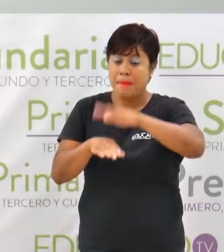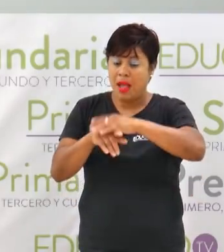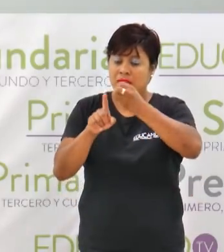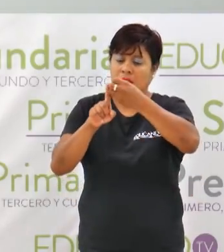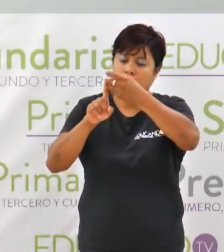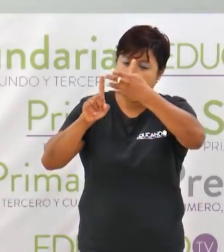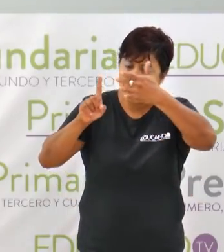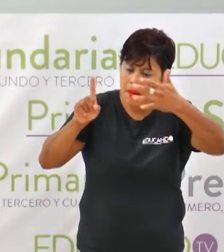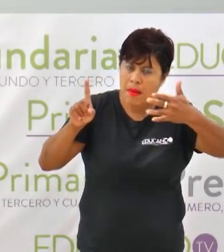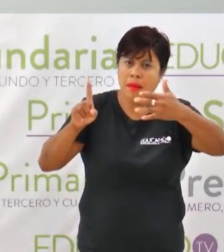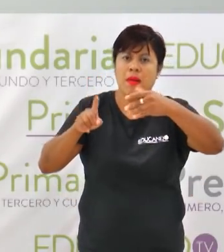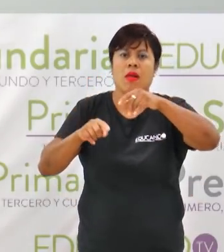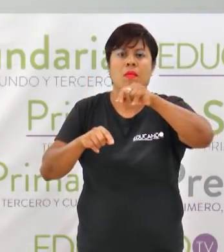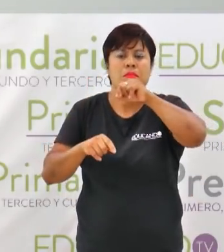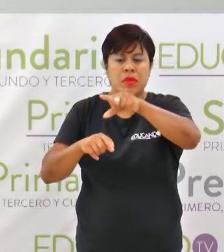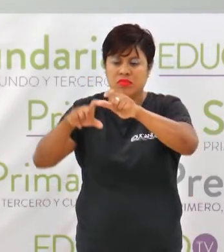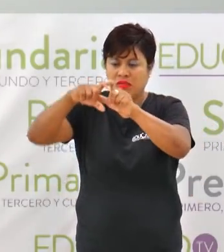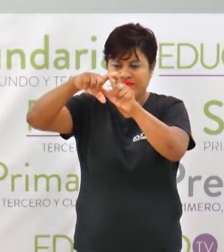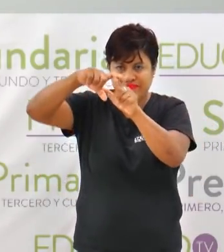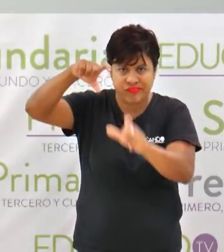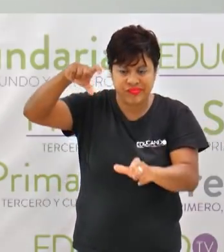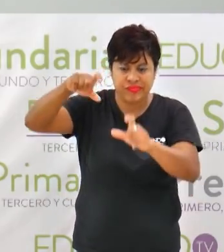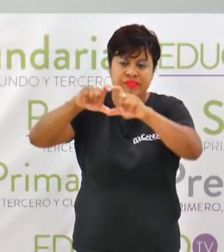mismo tamaño.